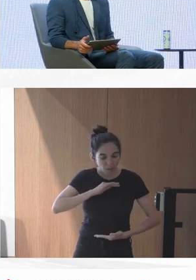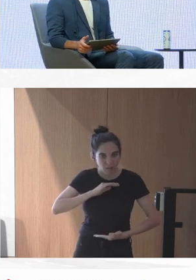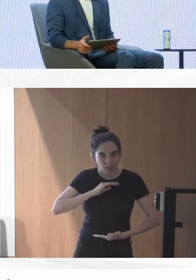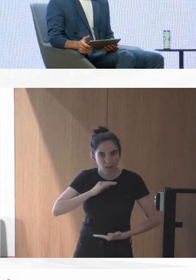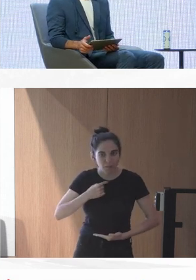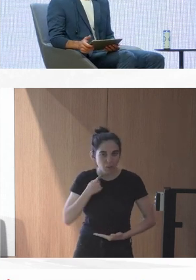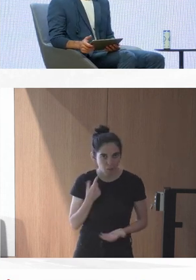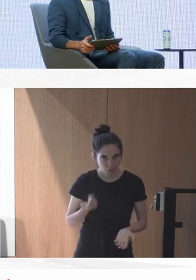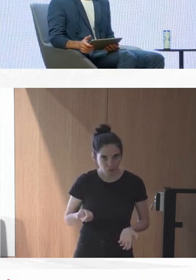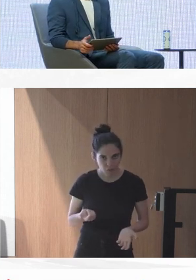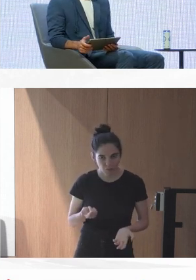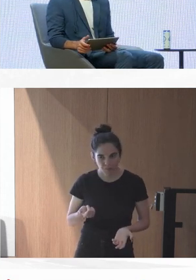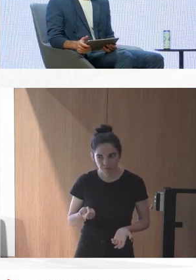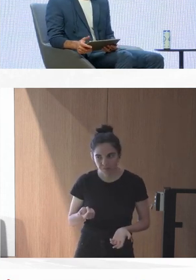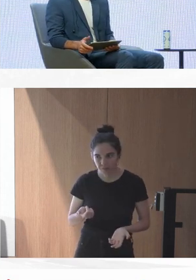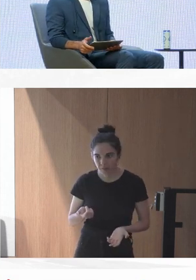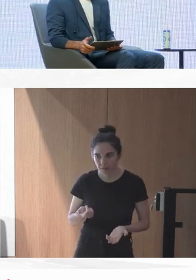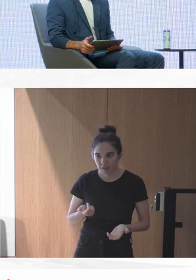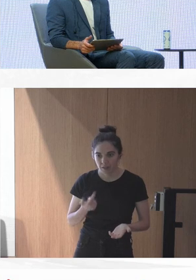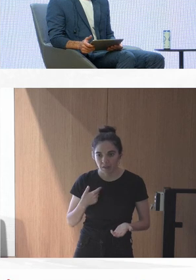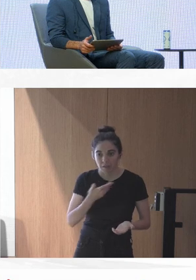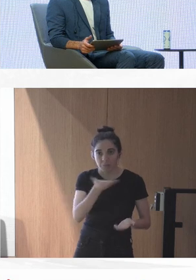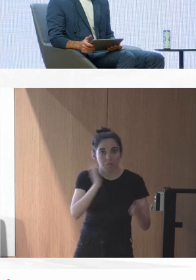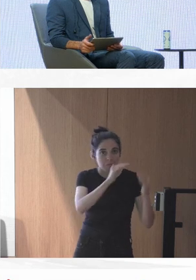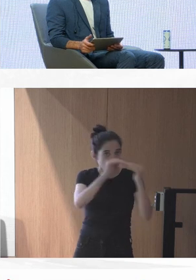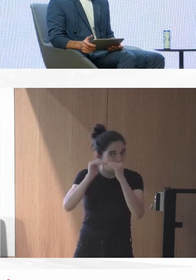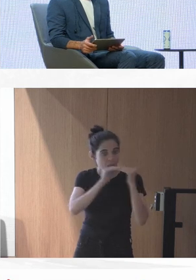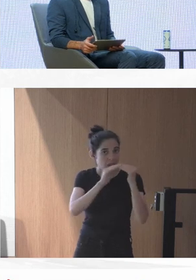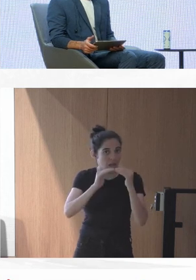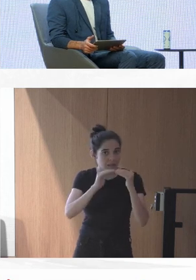de estar en igualdad de condiciones con el resto, así que pueden perder la,